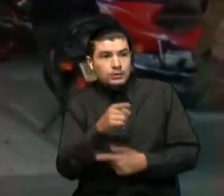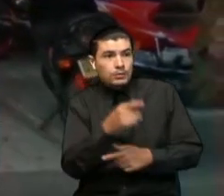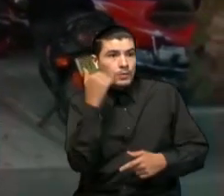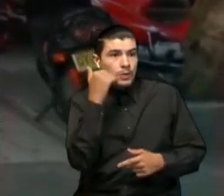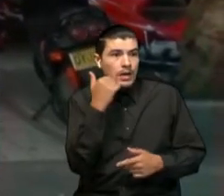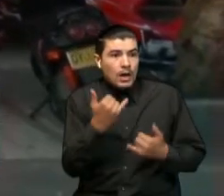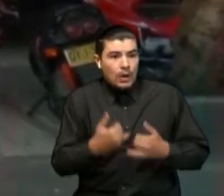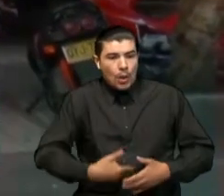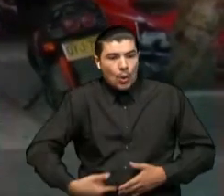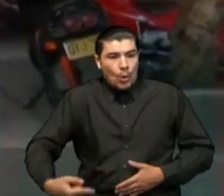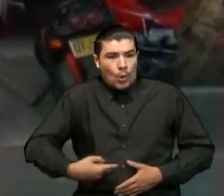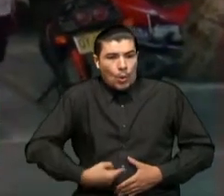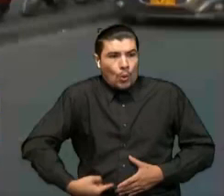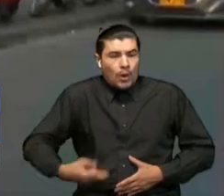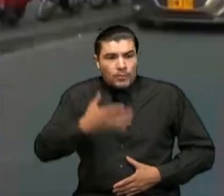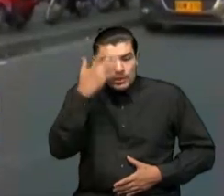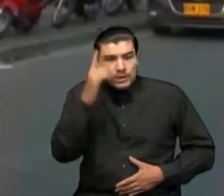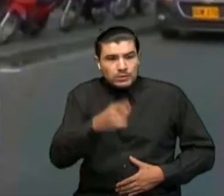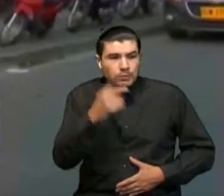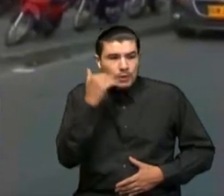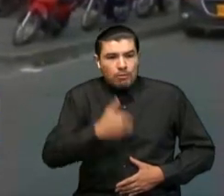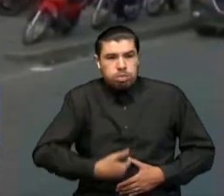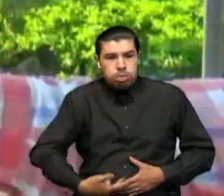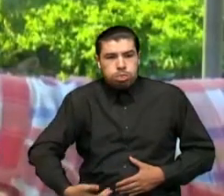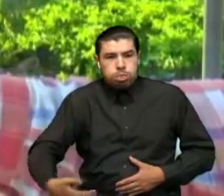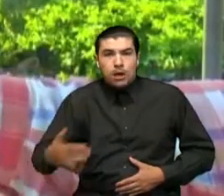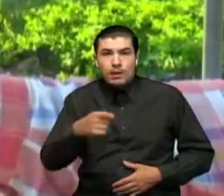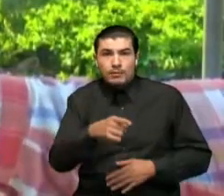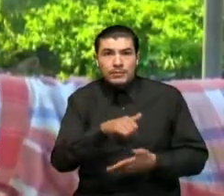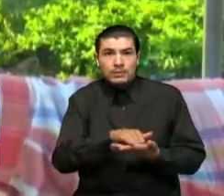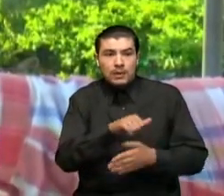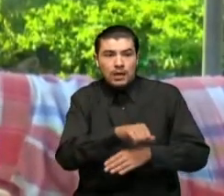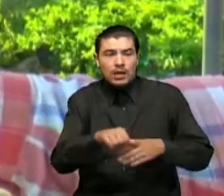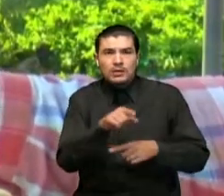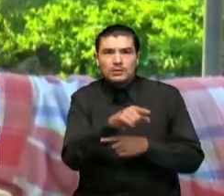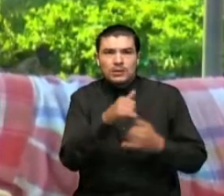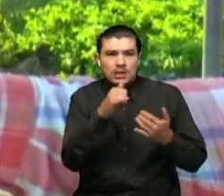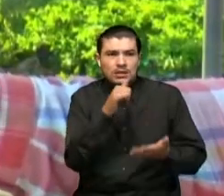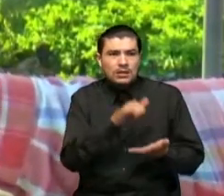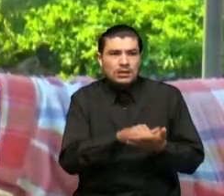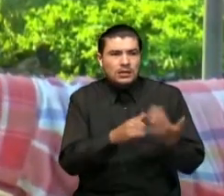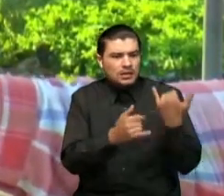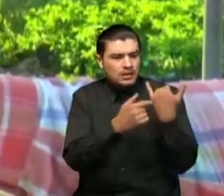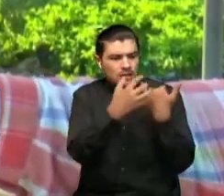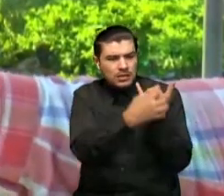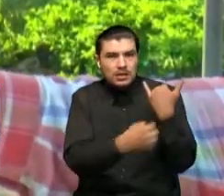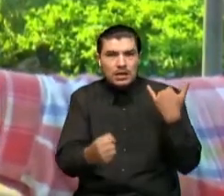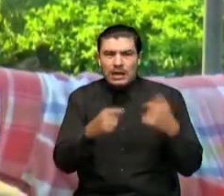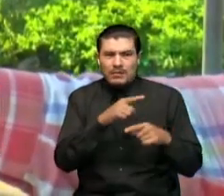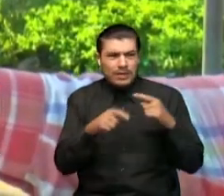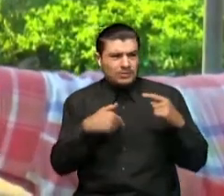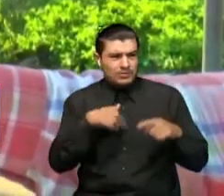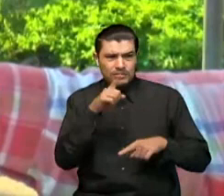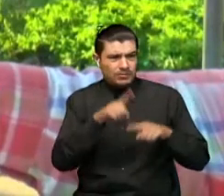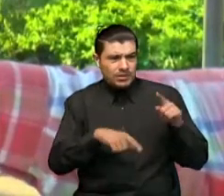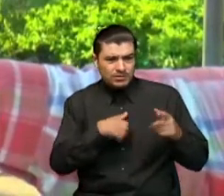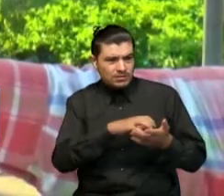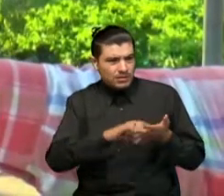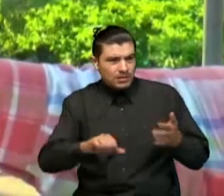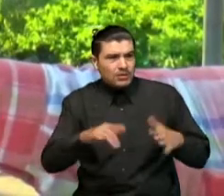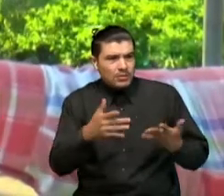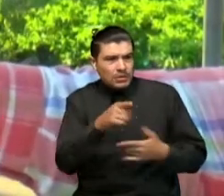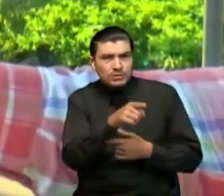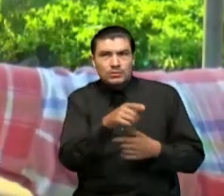base aún de grado porque agotando sangre salió de la cirugía y me dijo a ella se le sacó la matriz doctor pero si yo no autoriza un arnés sacará matriz